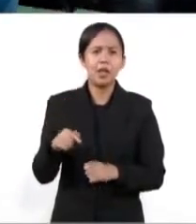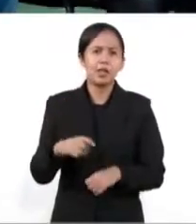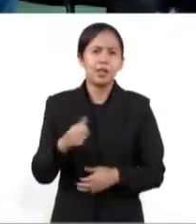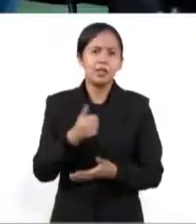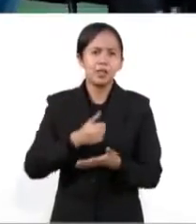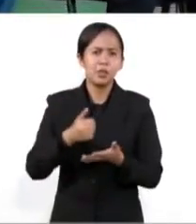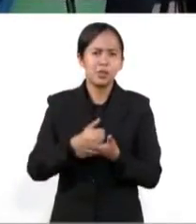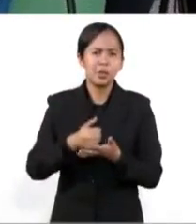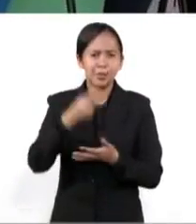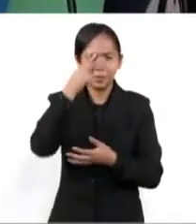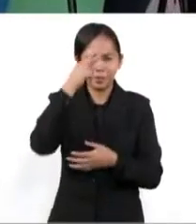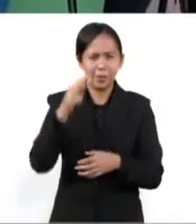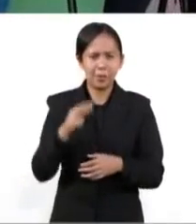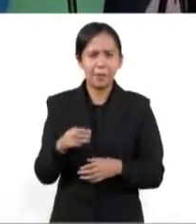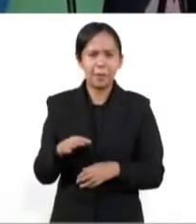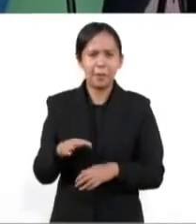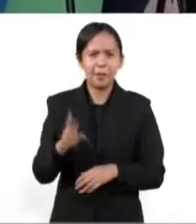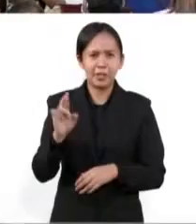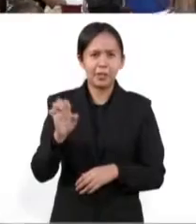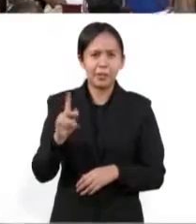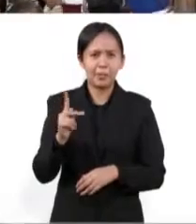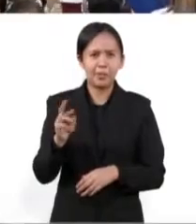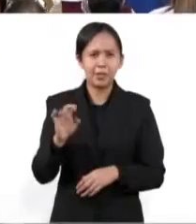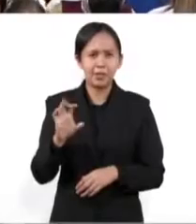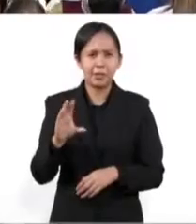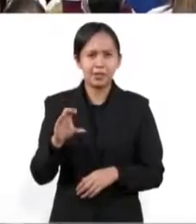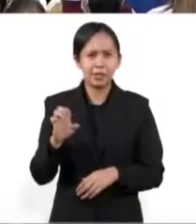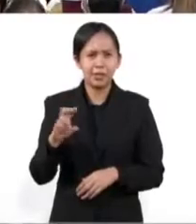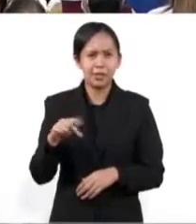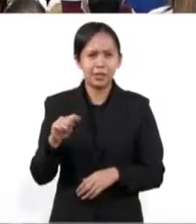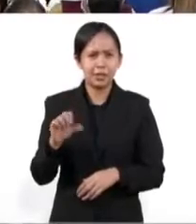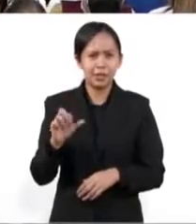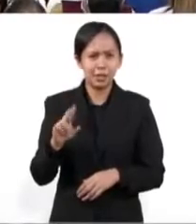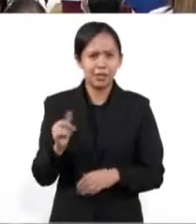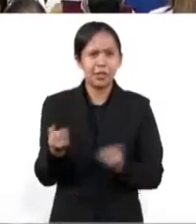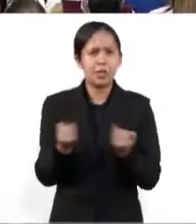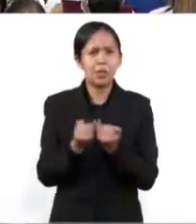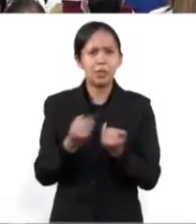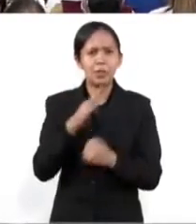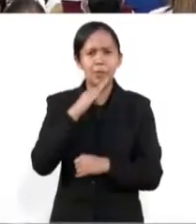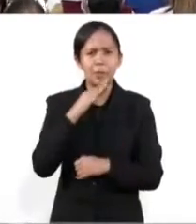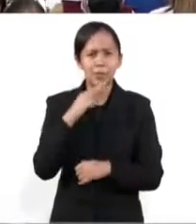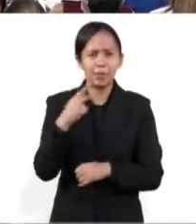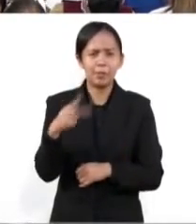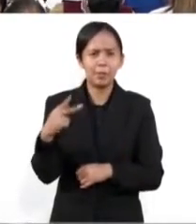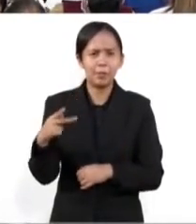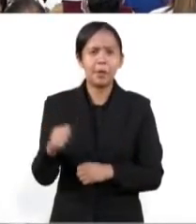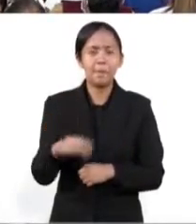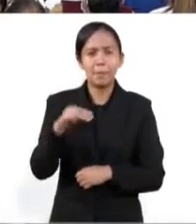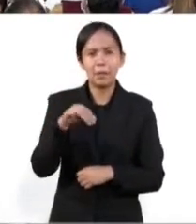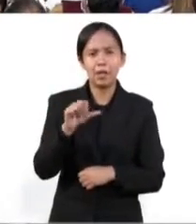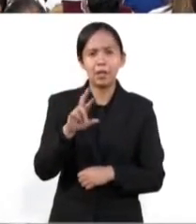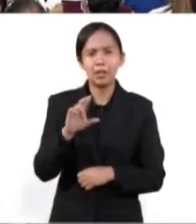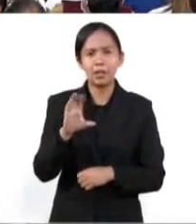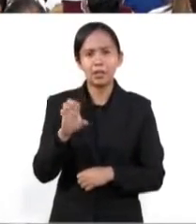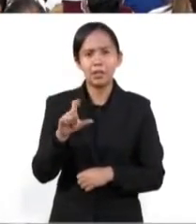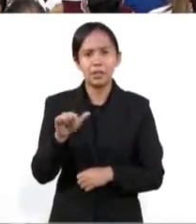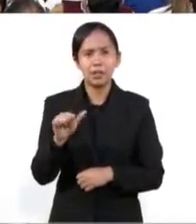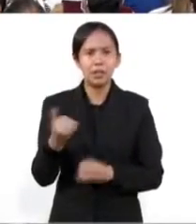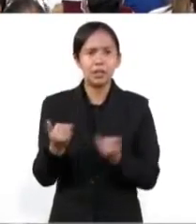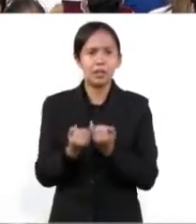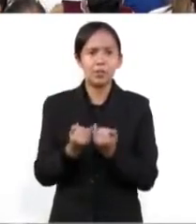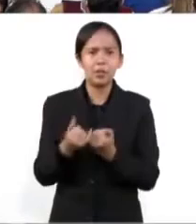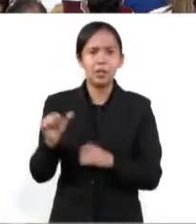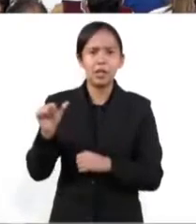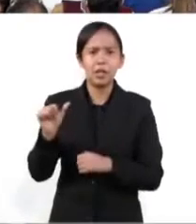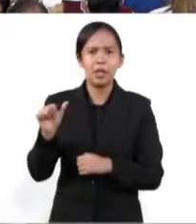por supuesto a sus mamás que nos acompañan el día de hoy, a Marcela y a Rocío